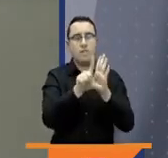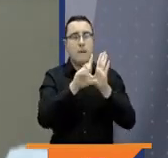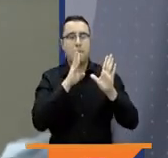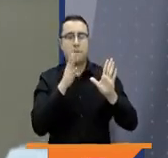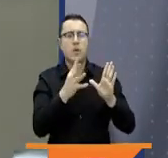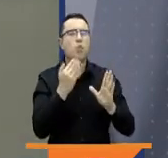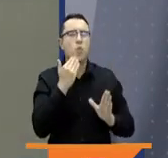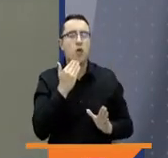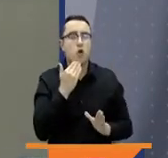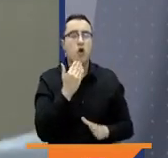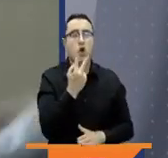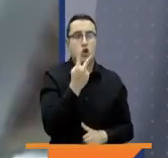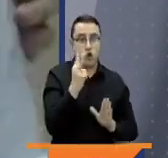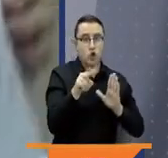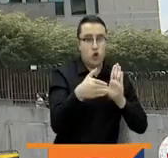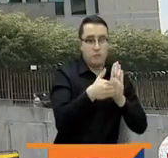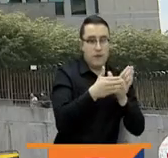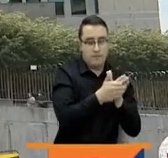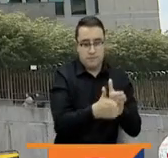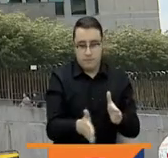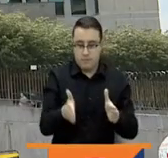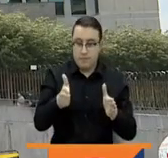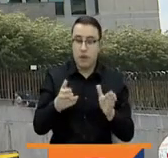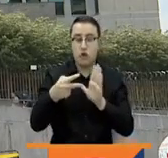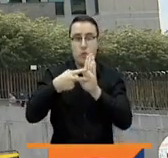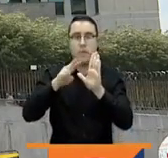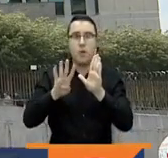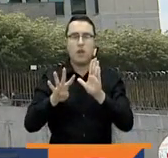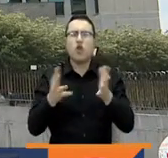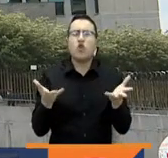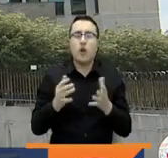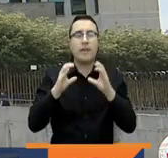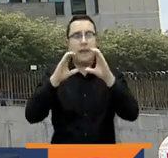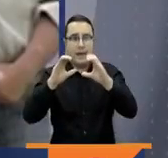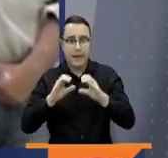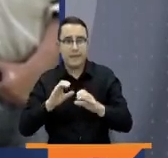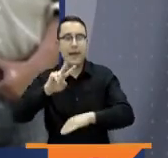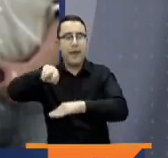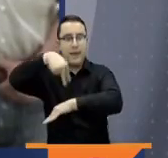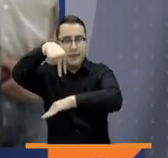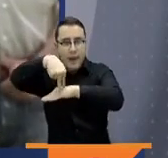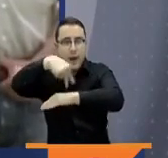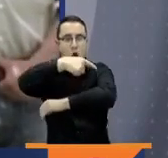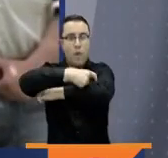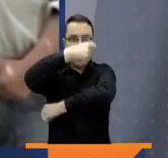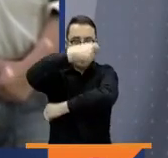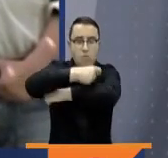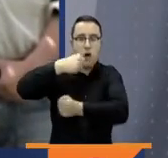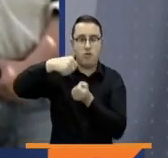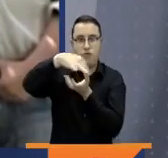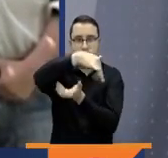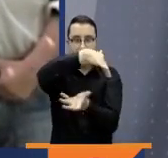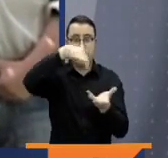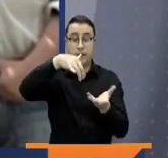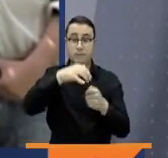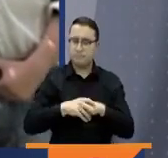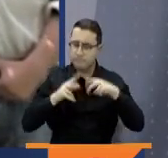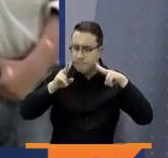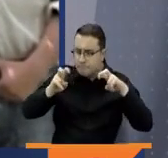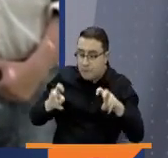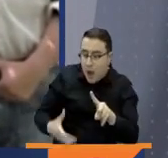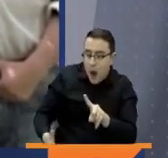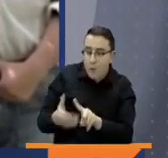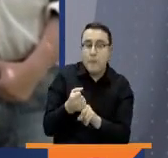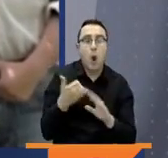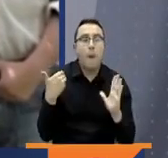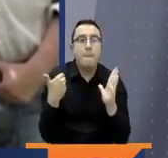el año 2000 y 2004 en Caquetá, Nariño, Putumayo y Santander. Los elementos de prueba dan cuenta de 33